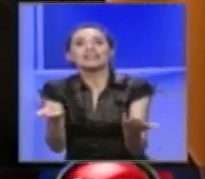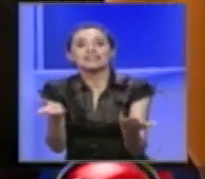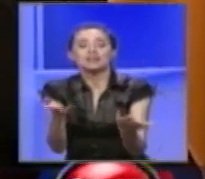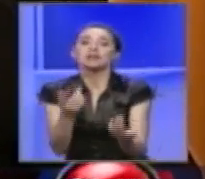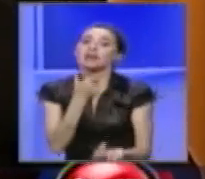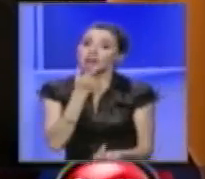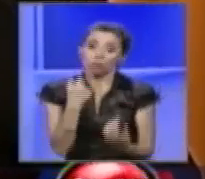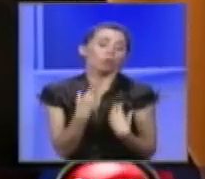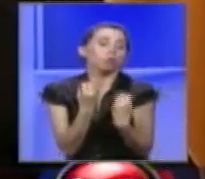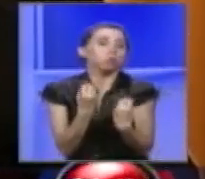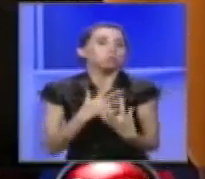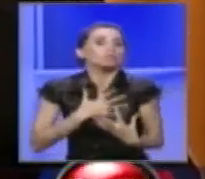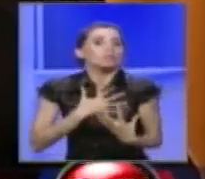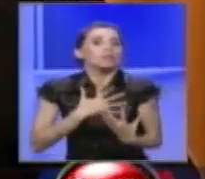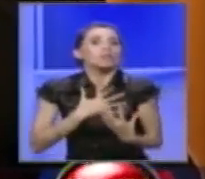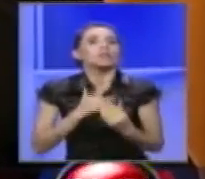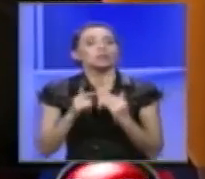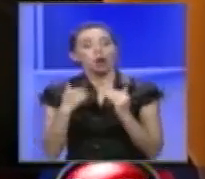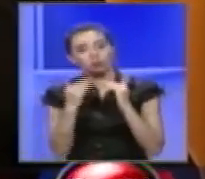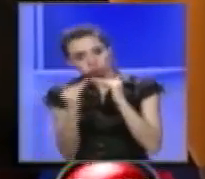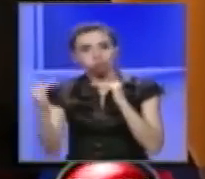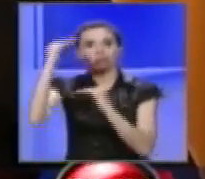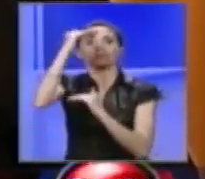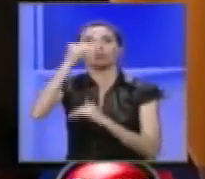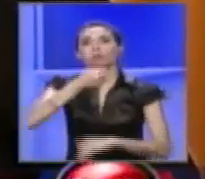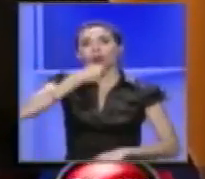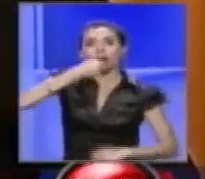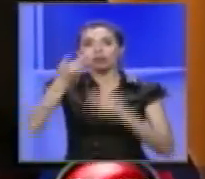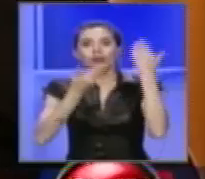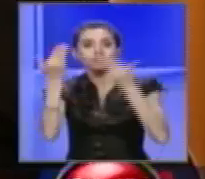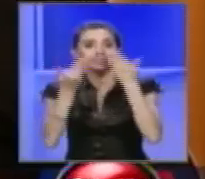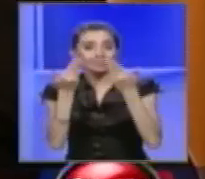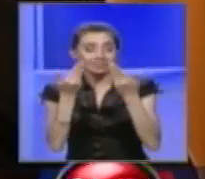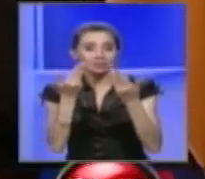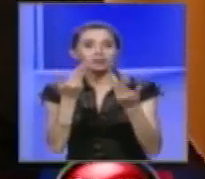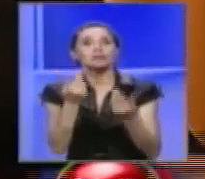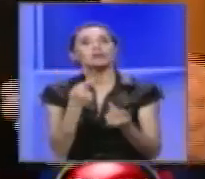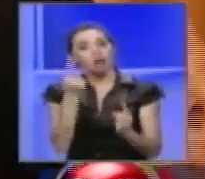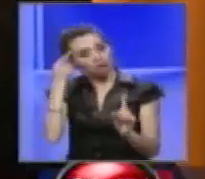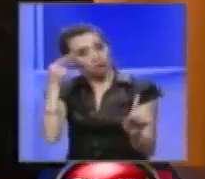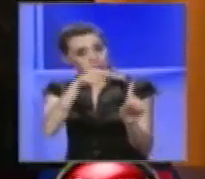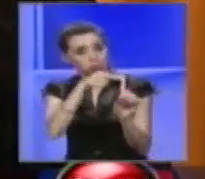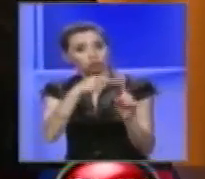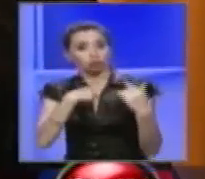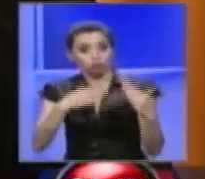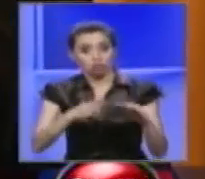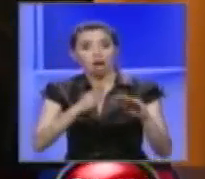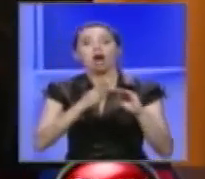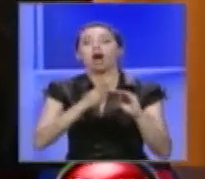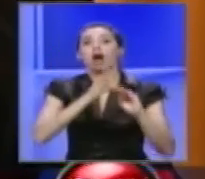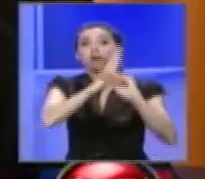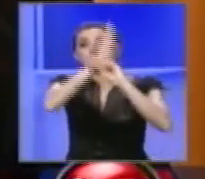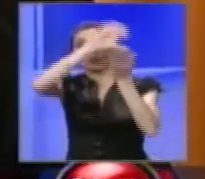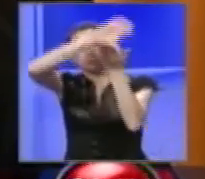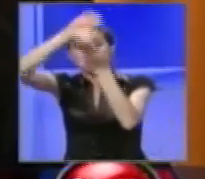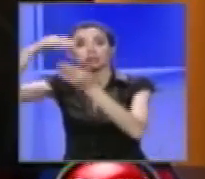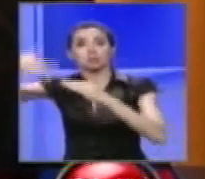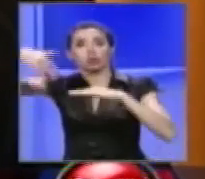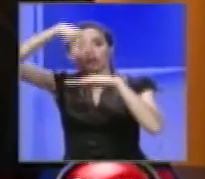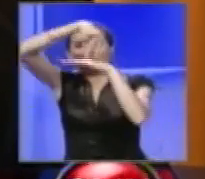que es fascinante. Creces como artista. Y lo tomo como referencia. He podido estar en escenarios muy importantes, he podido